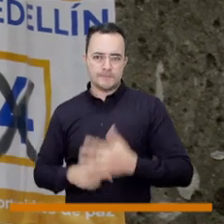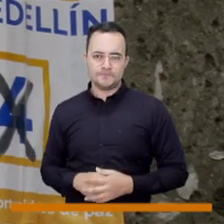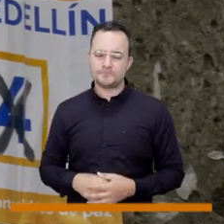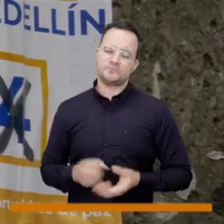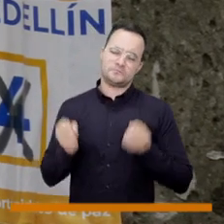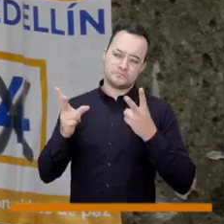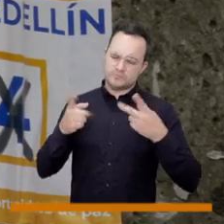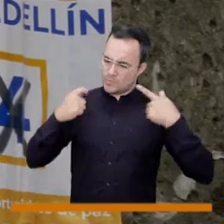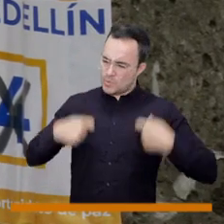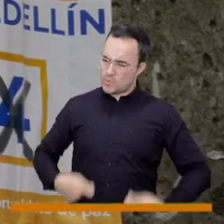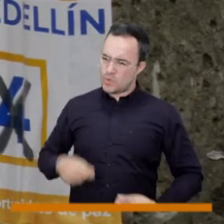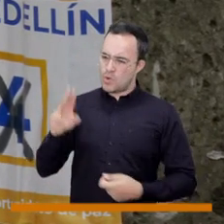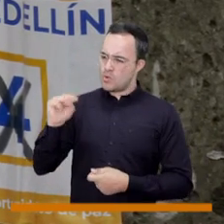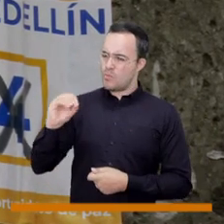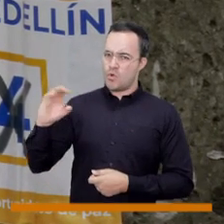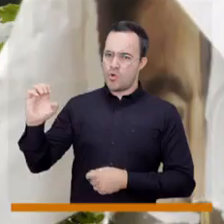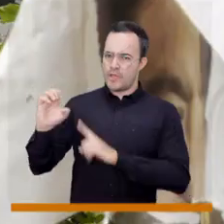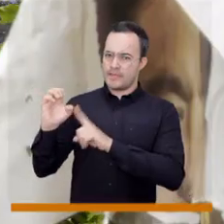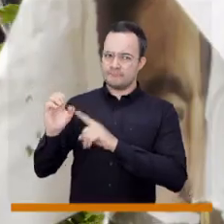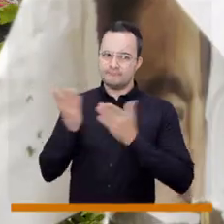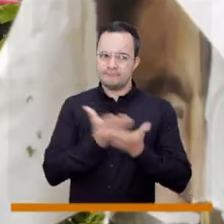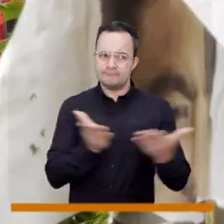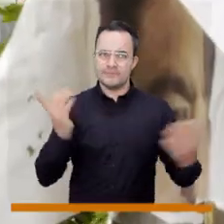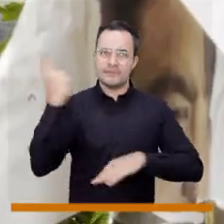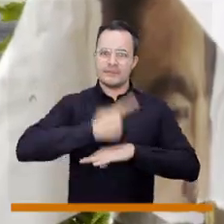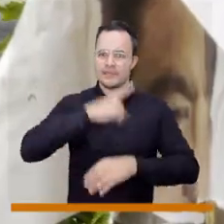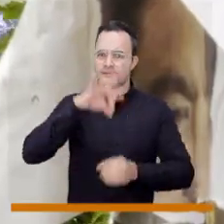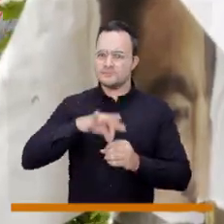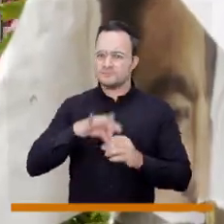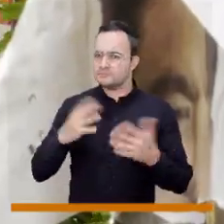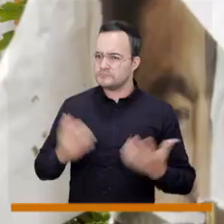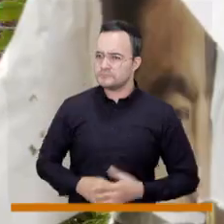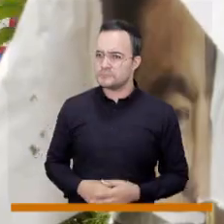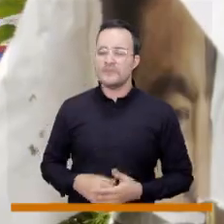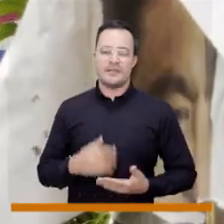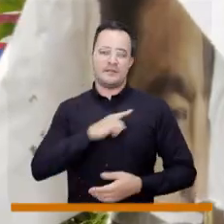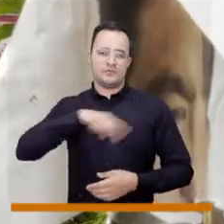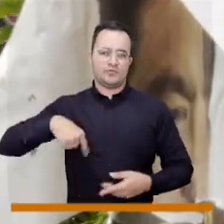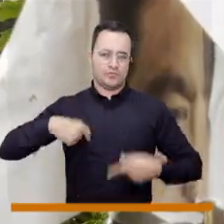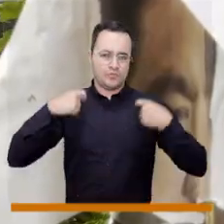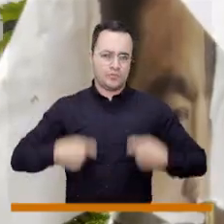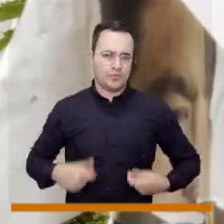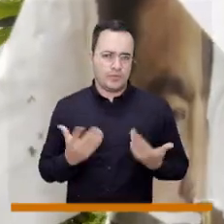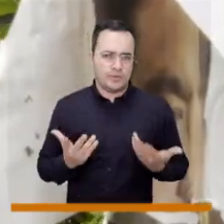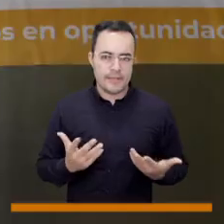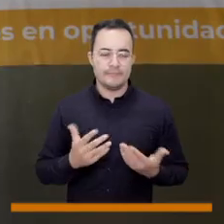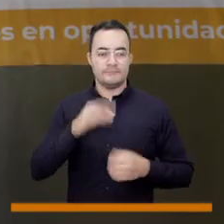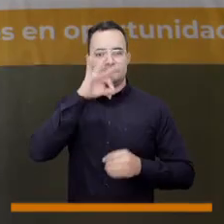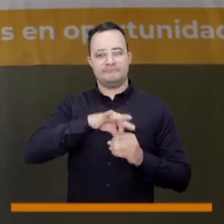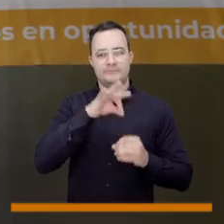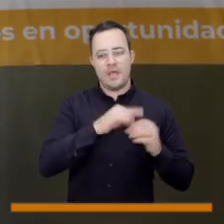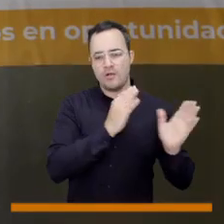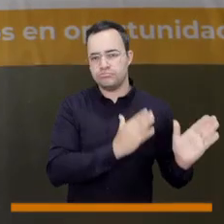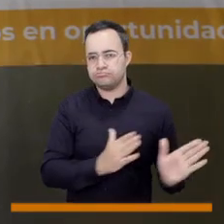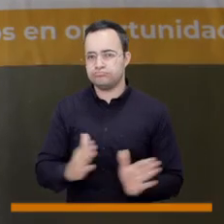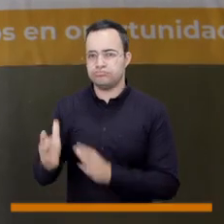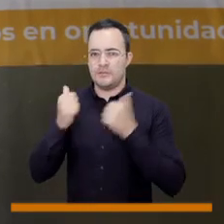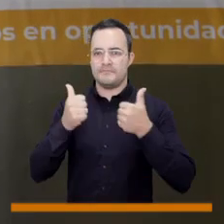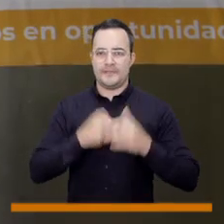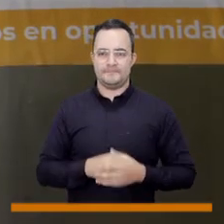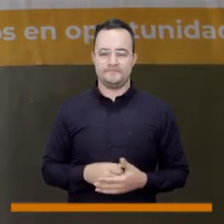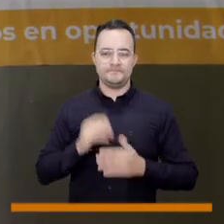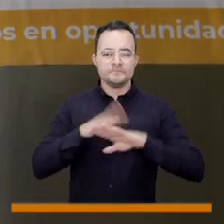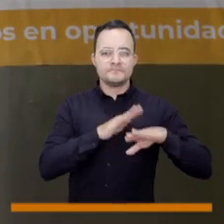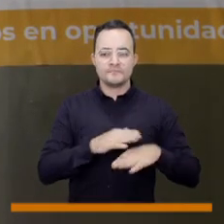de la misión de observación electoral en las elecciones nuestro es cuidar que las elecciones se lleven bien para